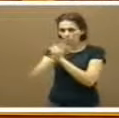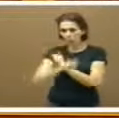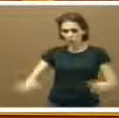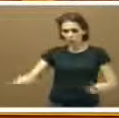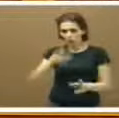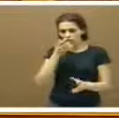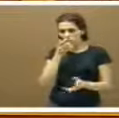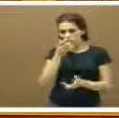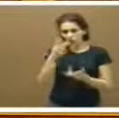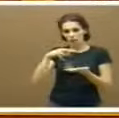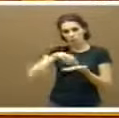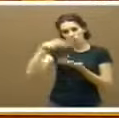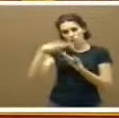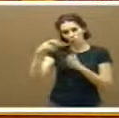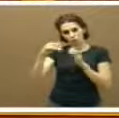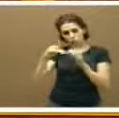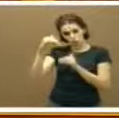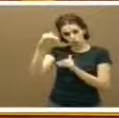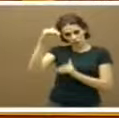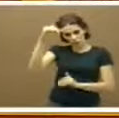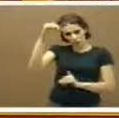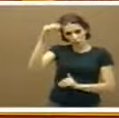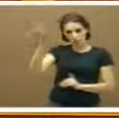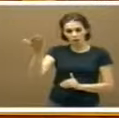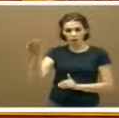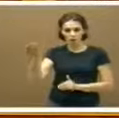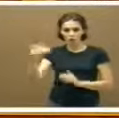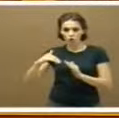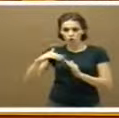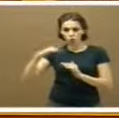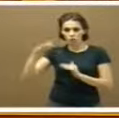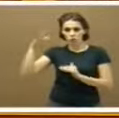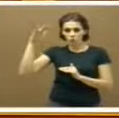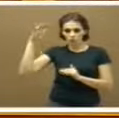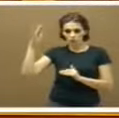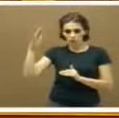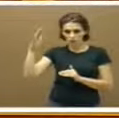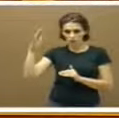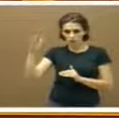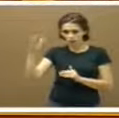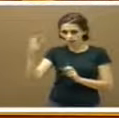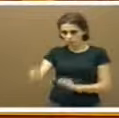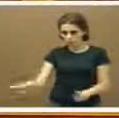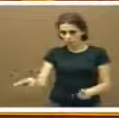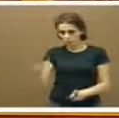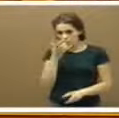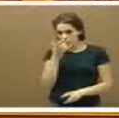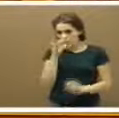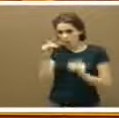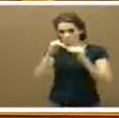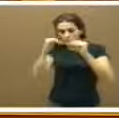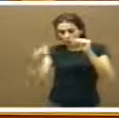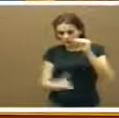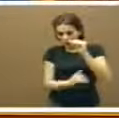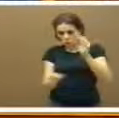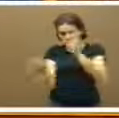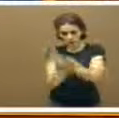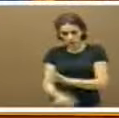impuestos, si no empezamos ya a rebajar impuestos, nos hubiésemos hundido,